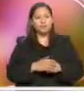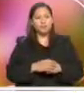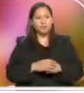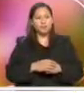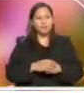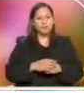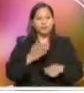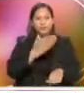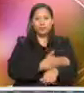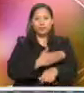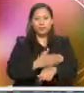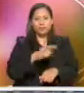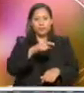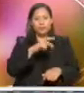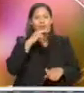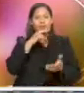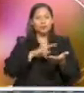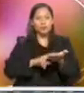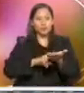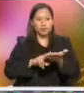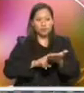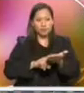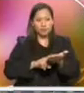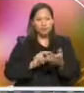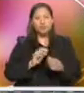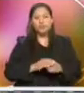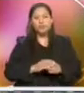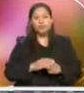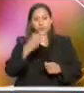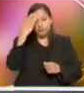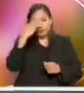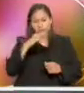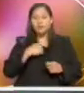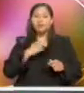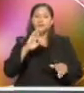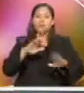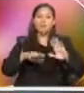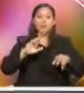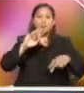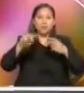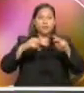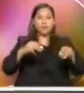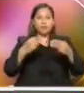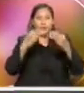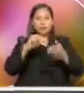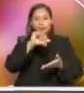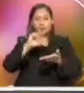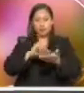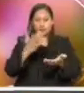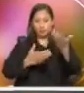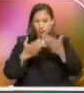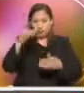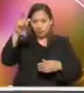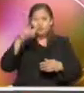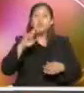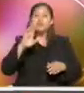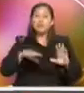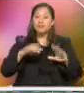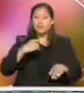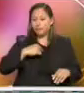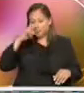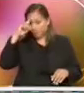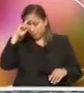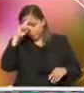la tablita. Entonces un aguacate, chef. Oye, Un ¿sabes aguacate, qué? Yo a sí. veces voy al mercado, voy al supermercado y me cuesta